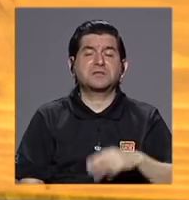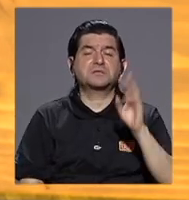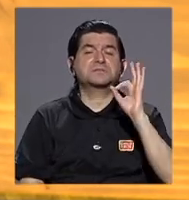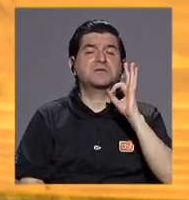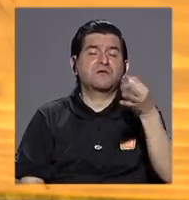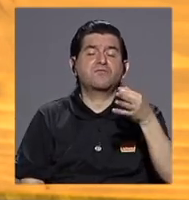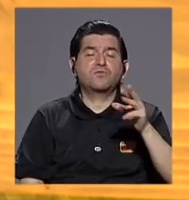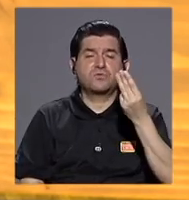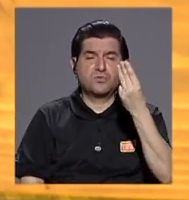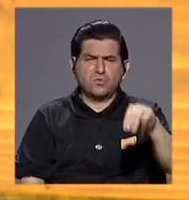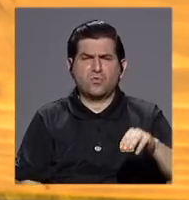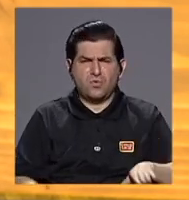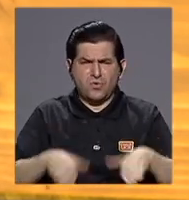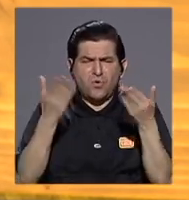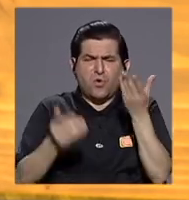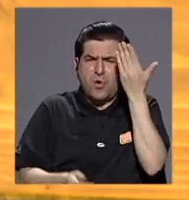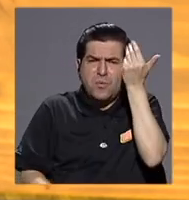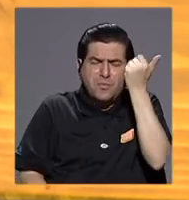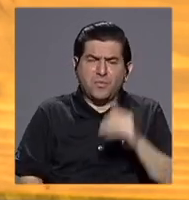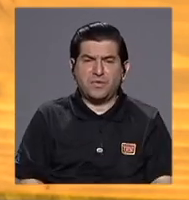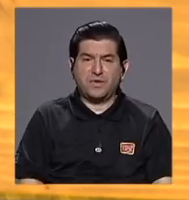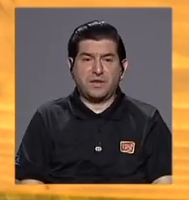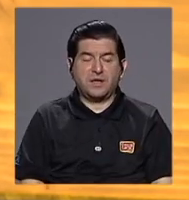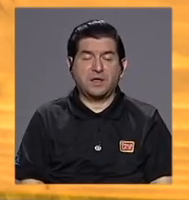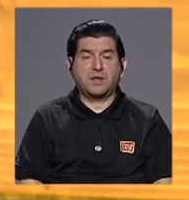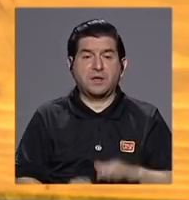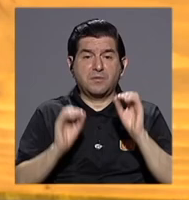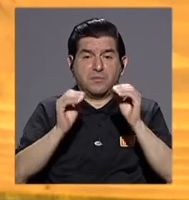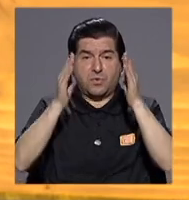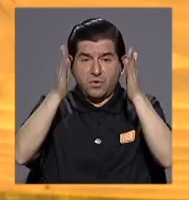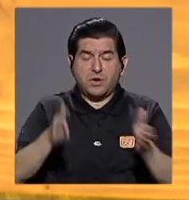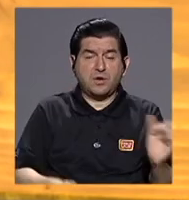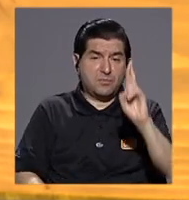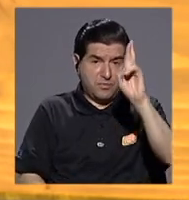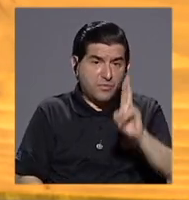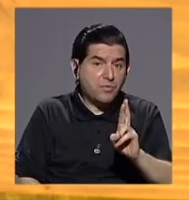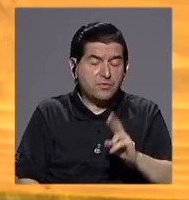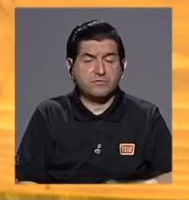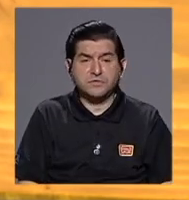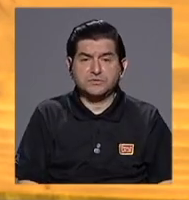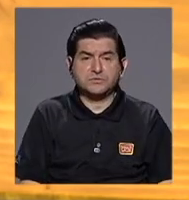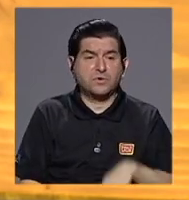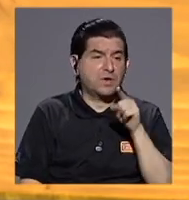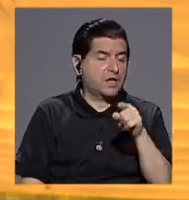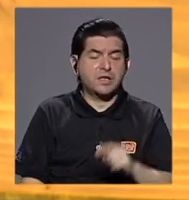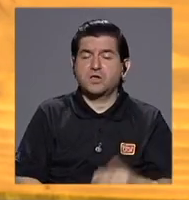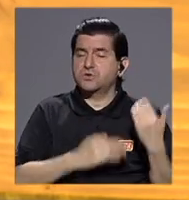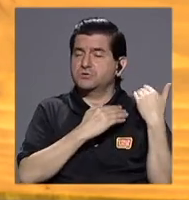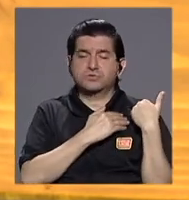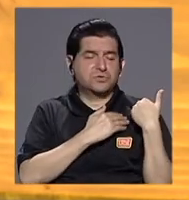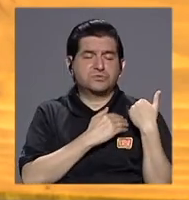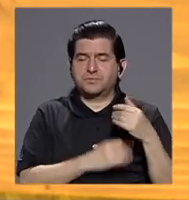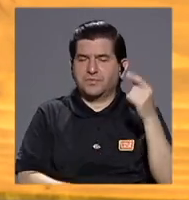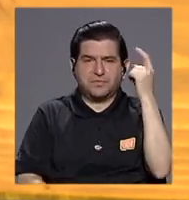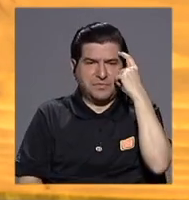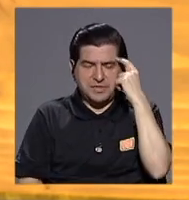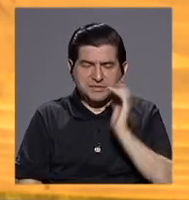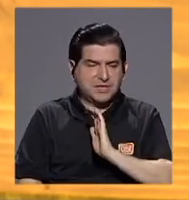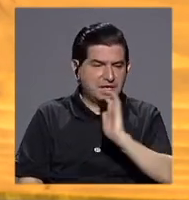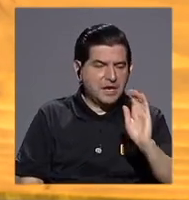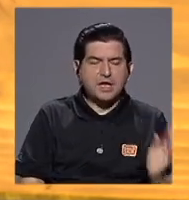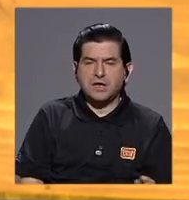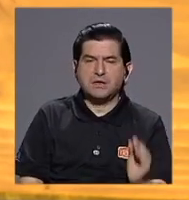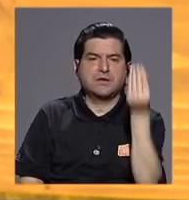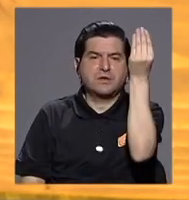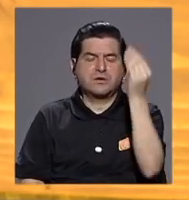entrante. Y me dijeron, ¿cómo y por qué? Ah, porque los educadores de Costa Rica no resisten pensar que los niños y los